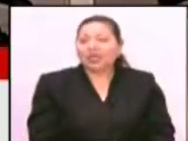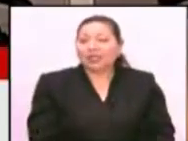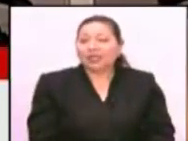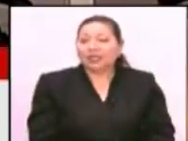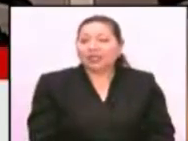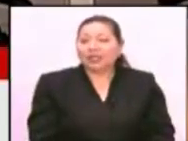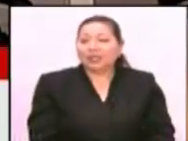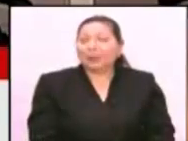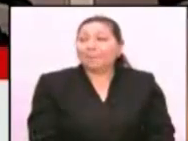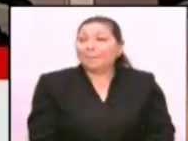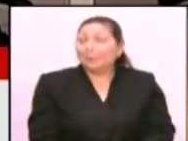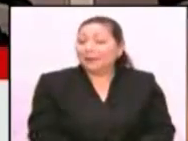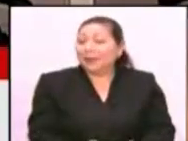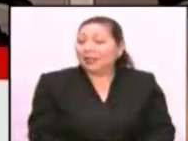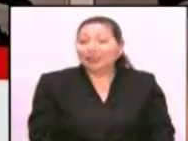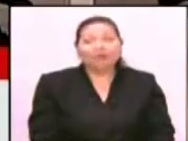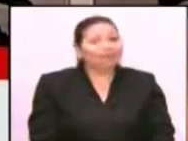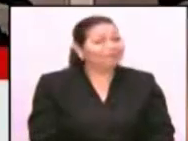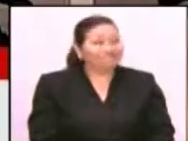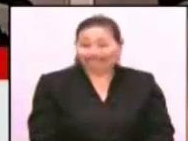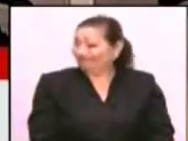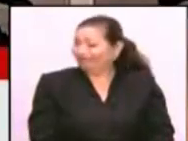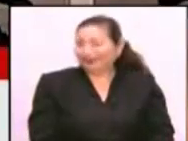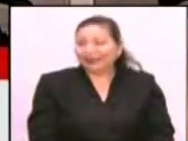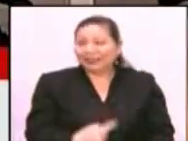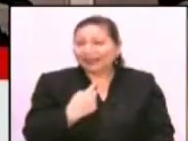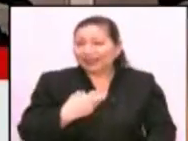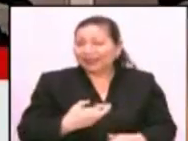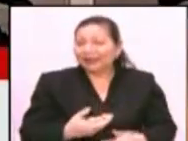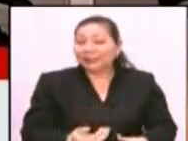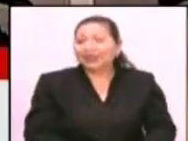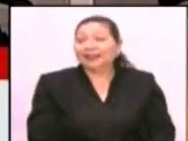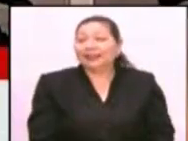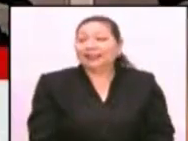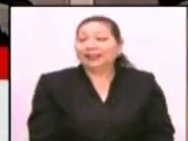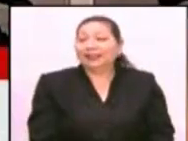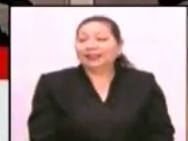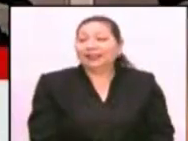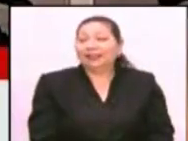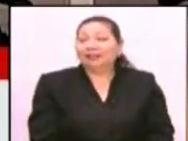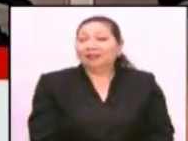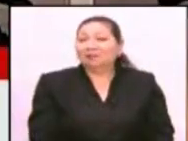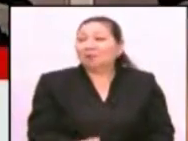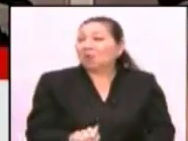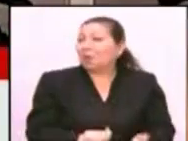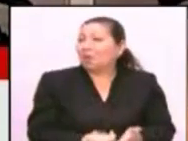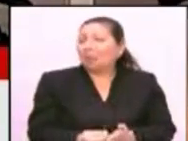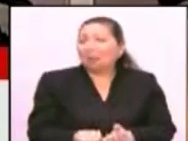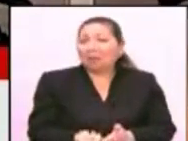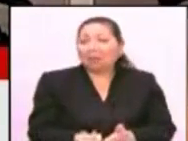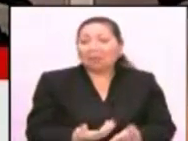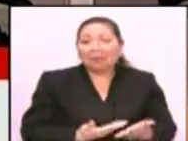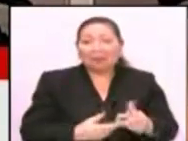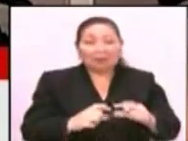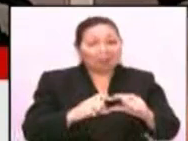de Socabaya, pero no quieren que se diga que se producen penales, mientras que en Dinamarca lo compran, ¿no es cierto?, viene con la etiqueta, no solamente